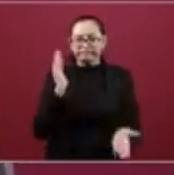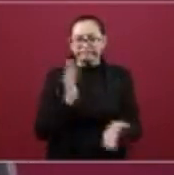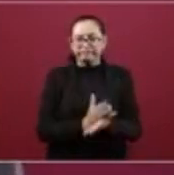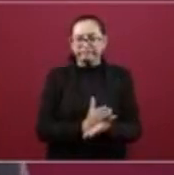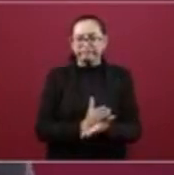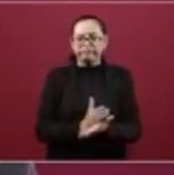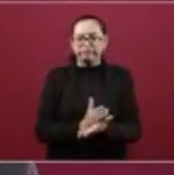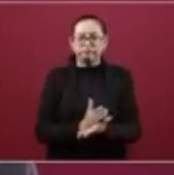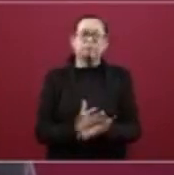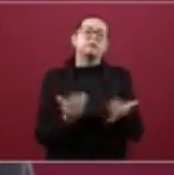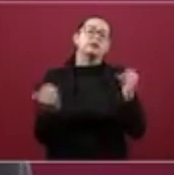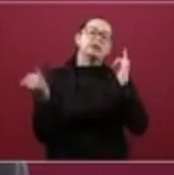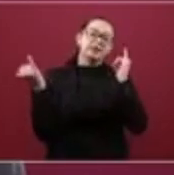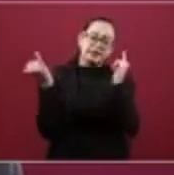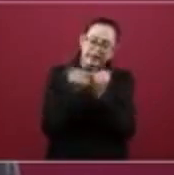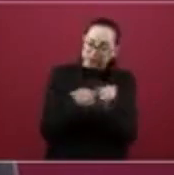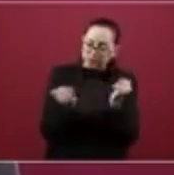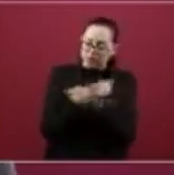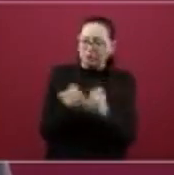una recomendación